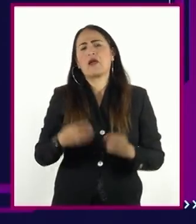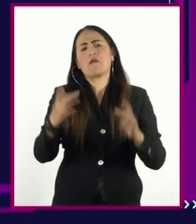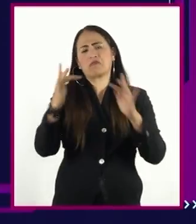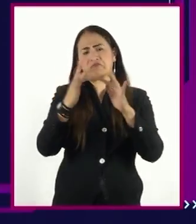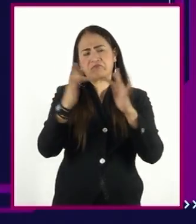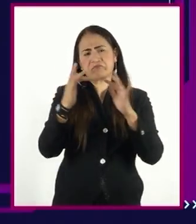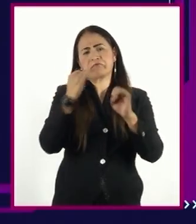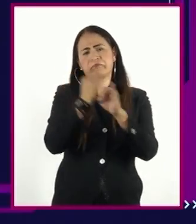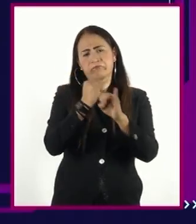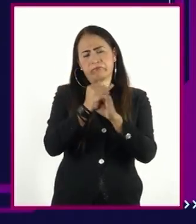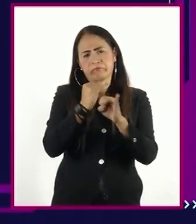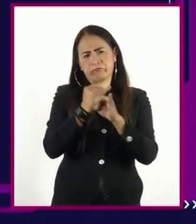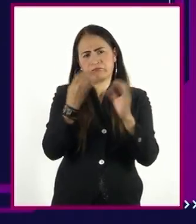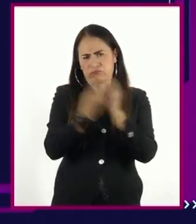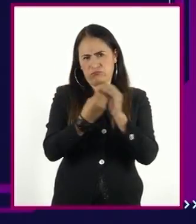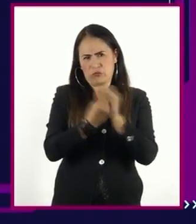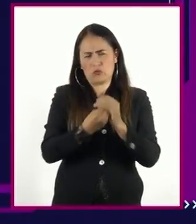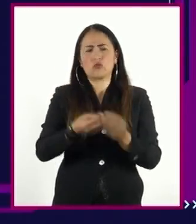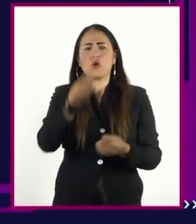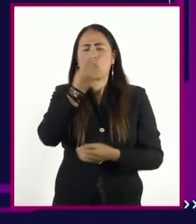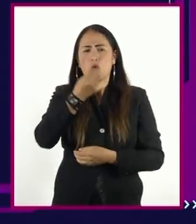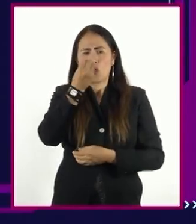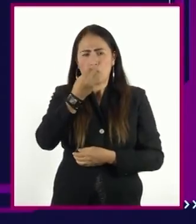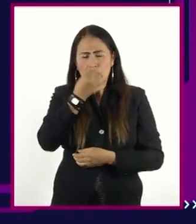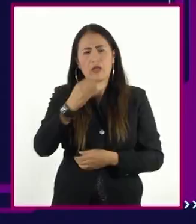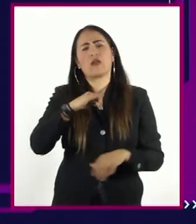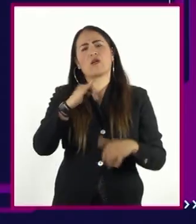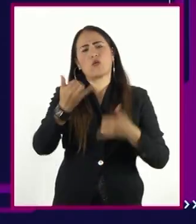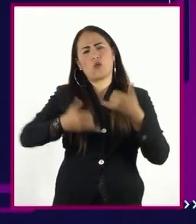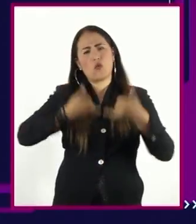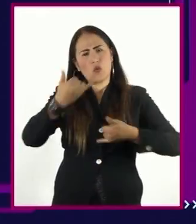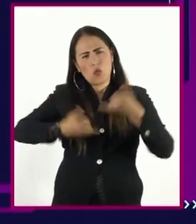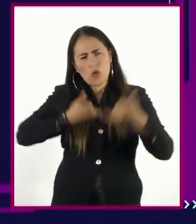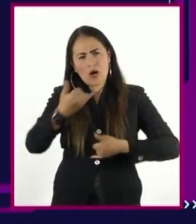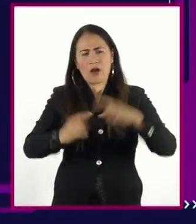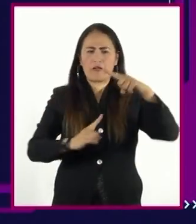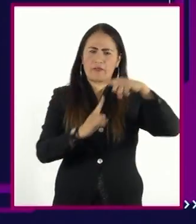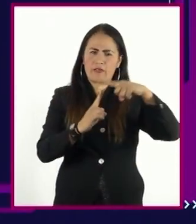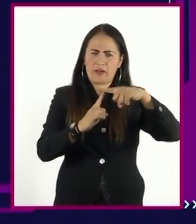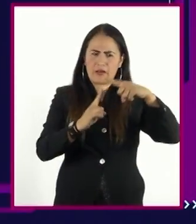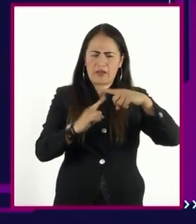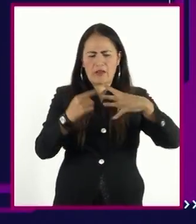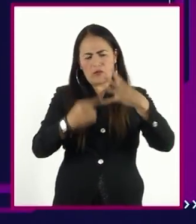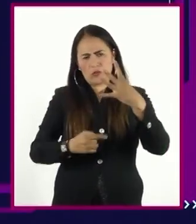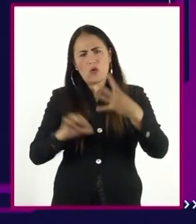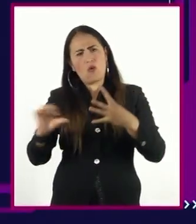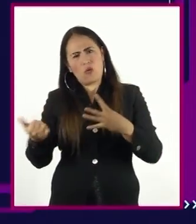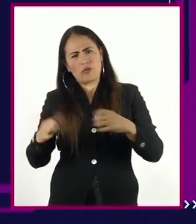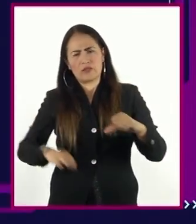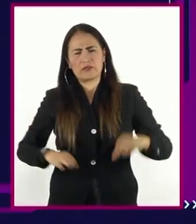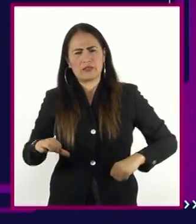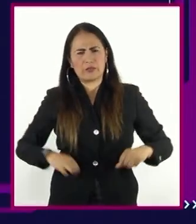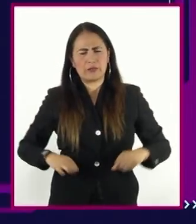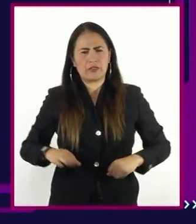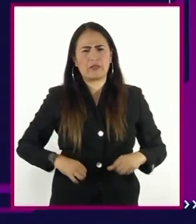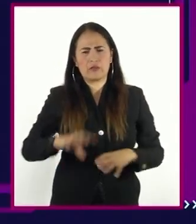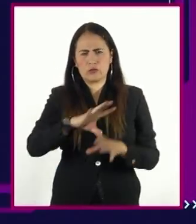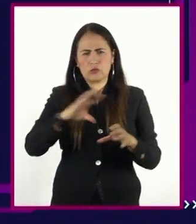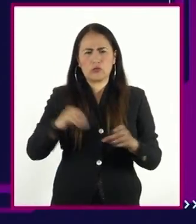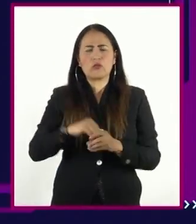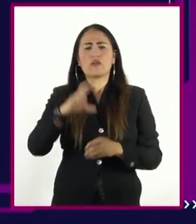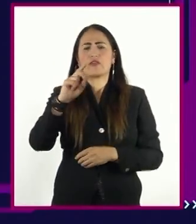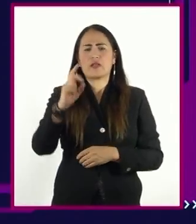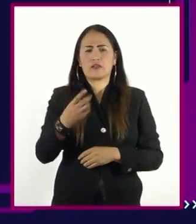línea, alimentarse, jugar, tareas y otros. Y tienen el